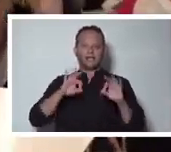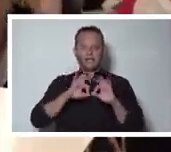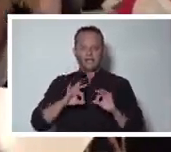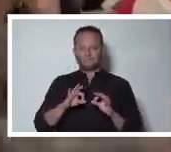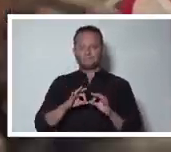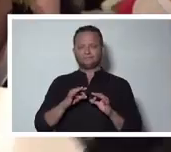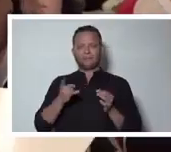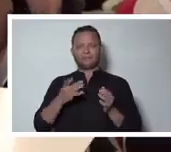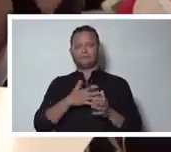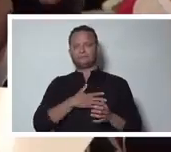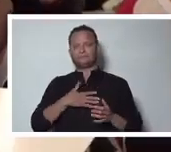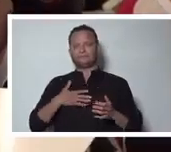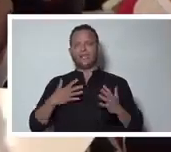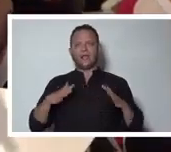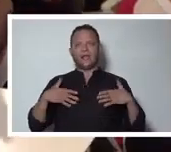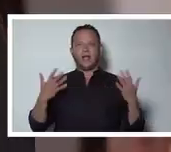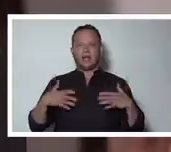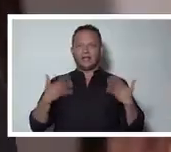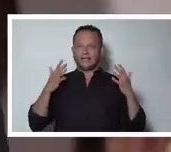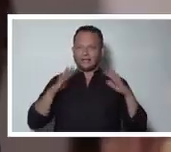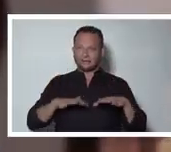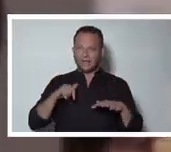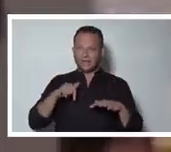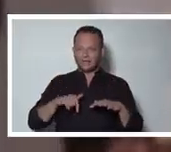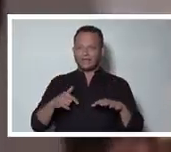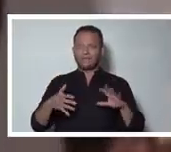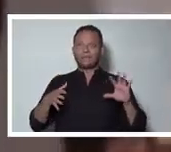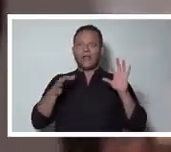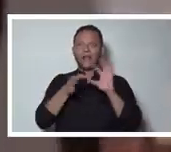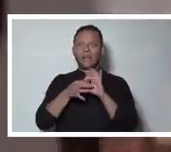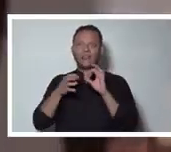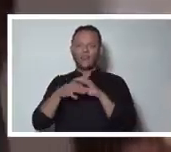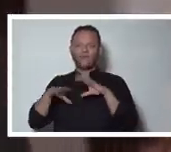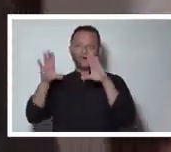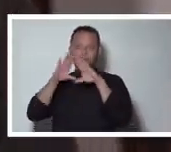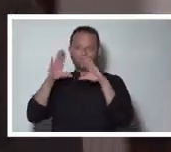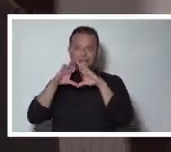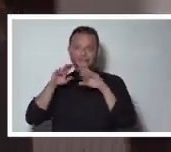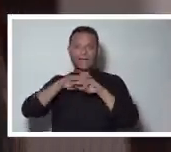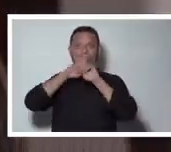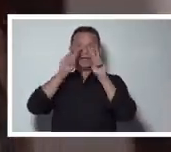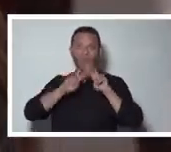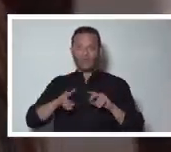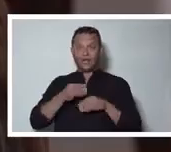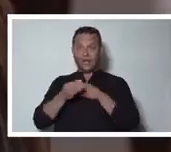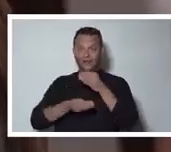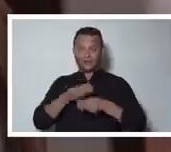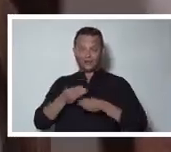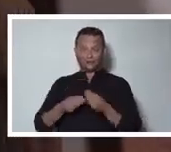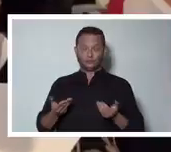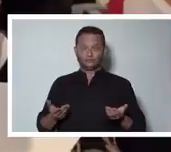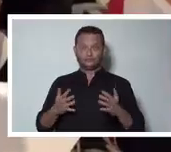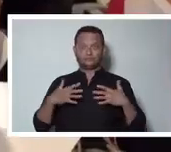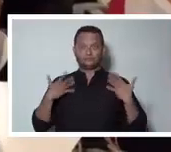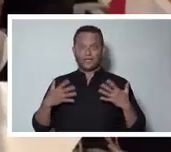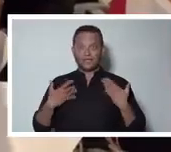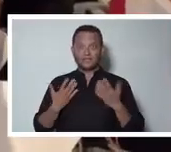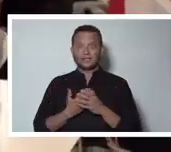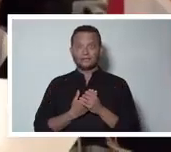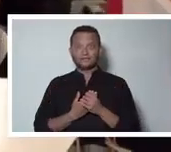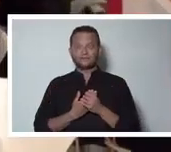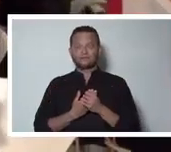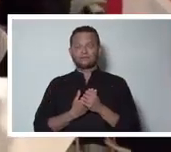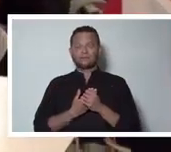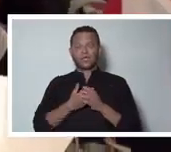una enorme alegría estar Tejiendo lazos feministas internacionales No es que no lo veníamos